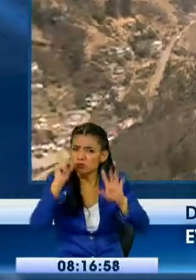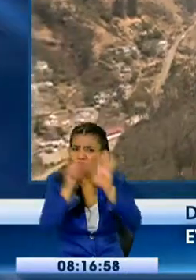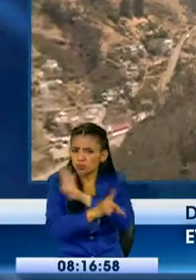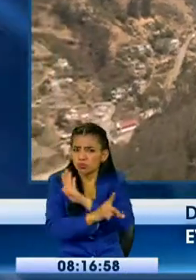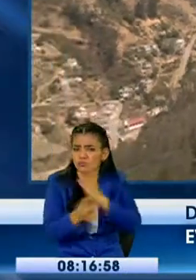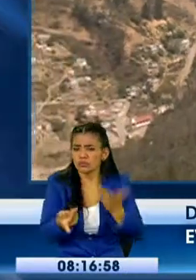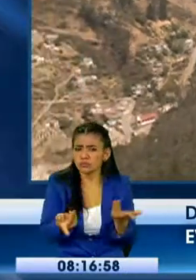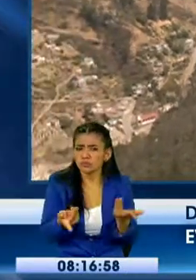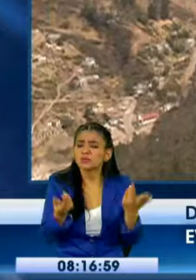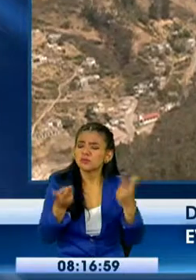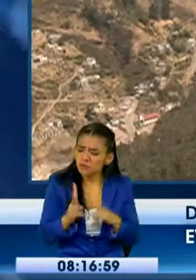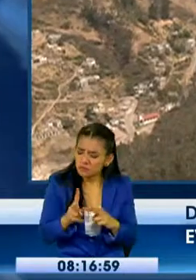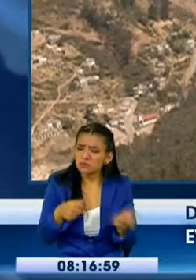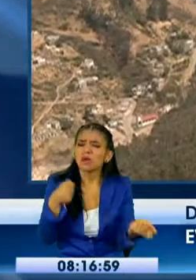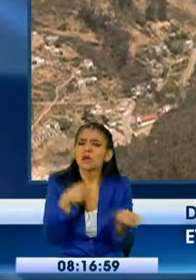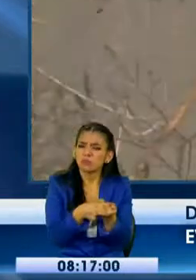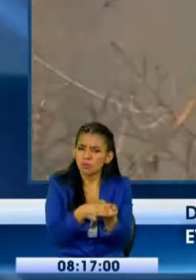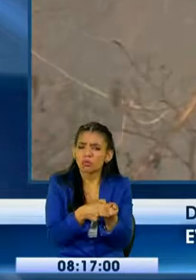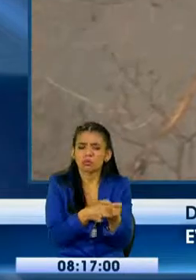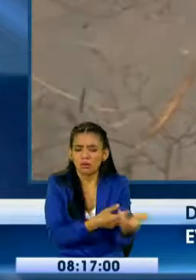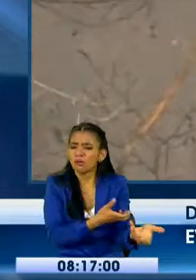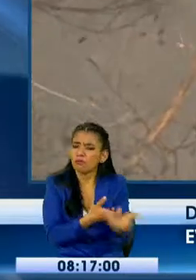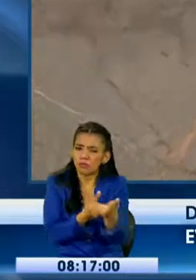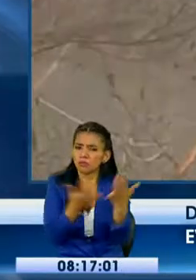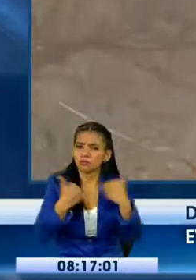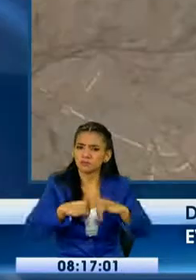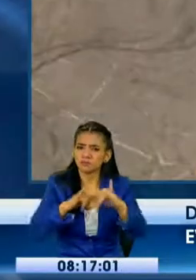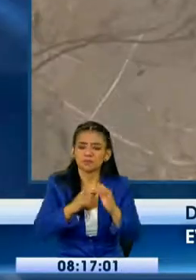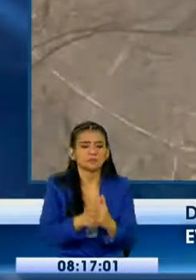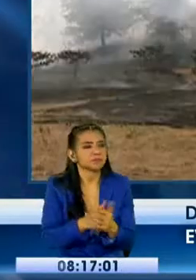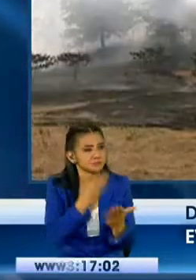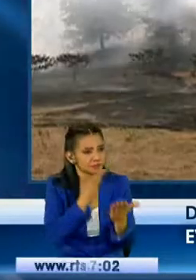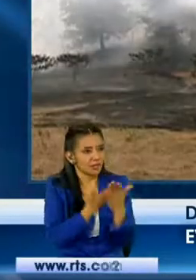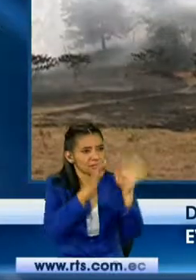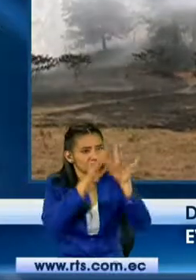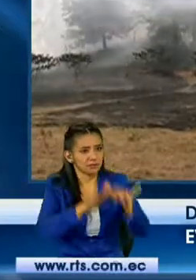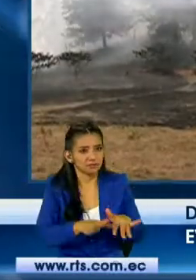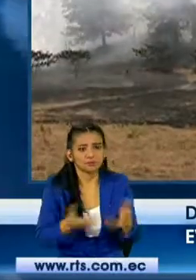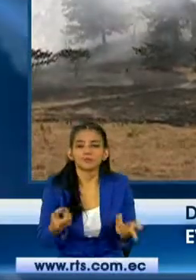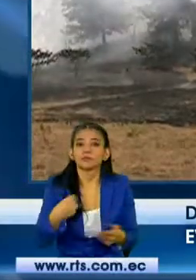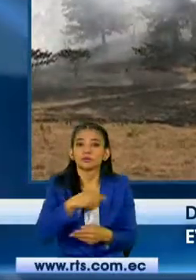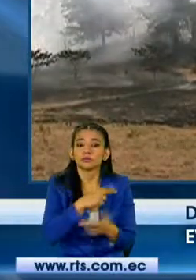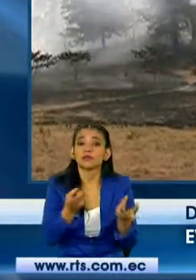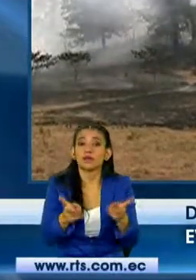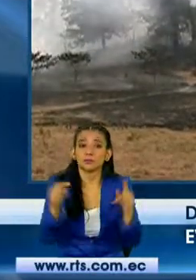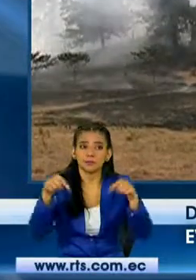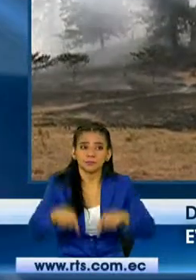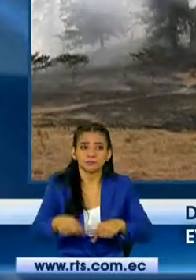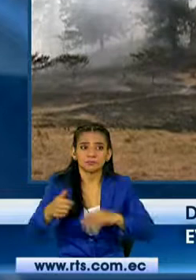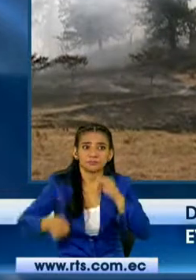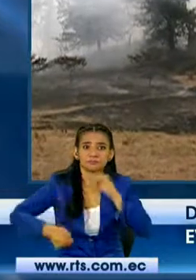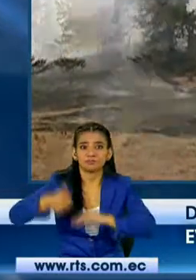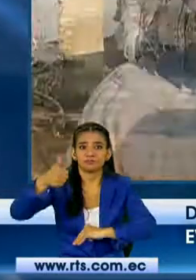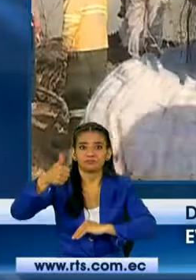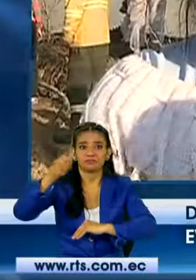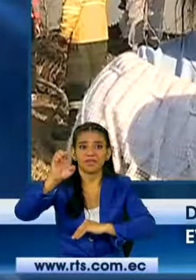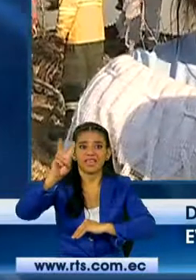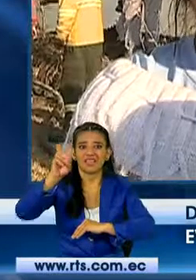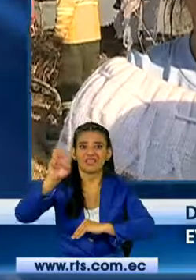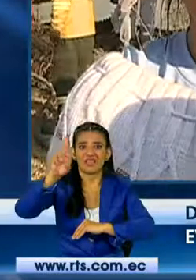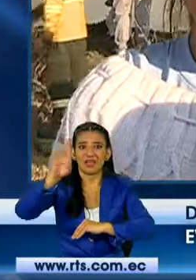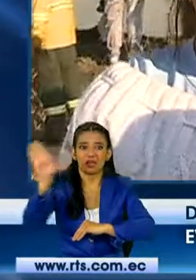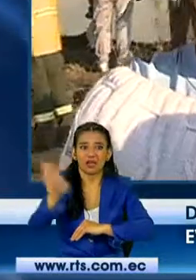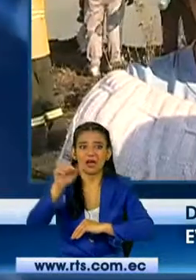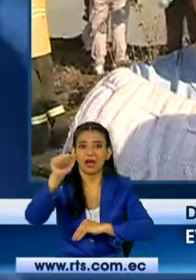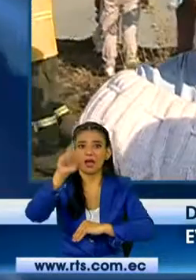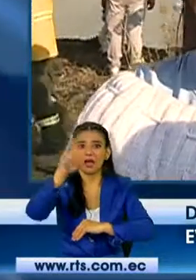sobre todo que sigan apoyando al Cuerpo de Bomberos. Muchas gracias, secretario. Nosotros también nos encontramos aquí con el comandante Ever Arroyo del Cuerpo de